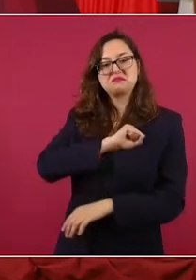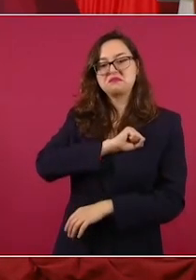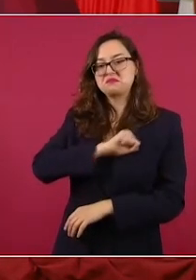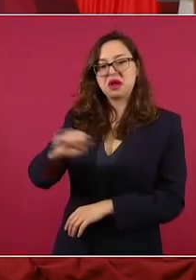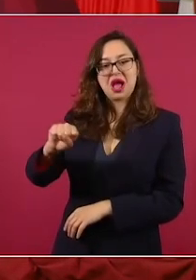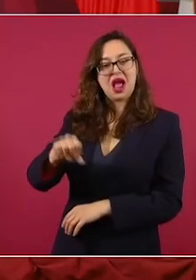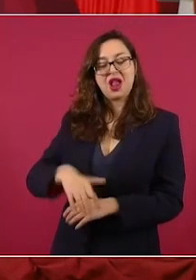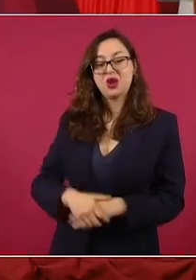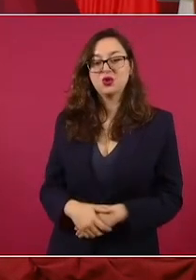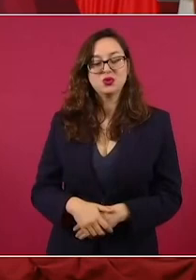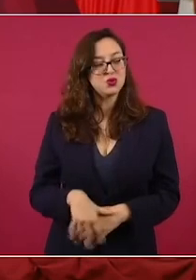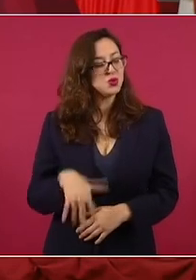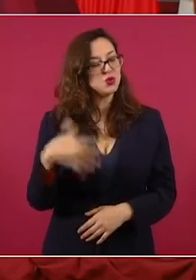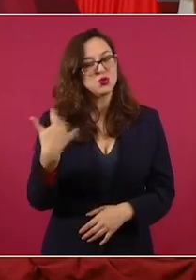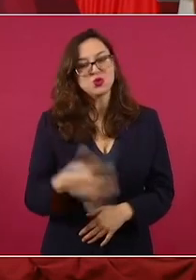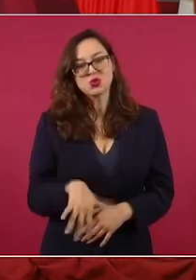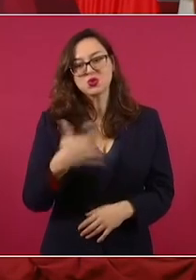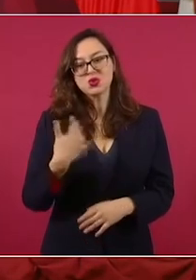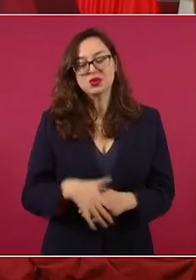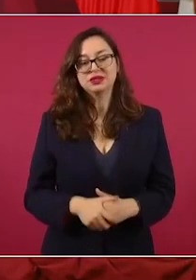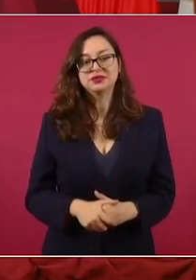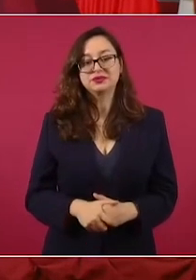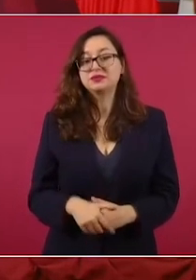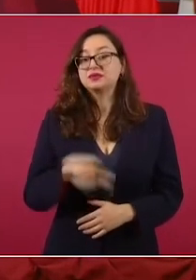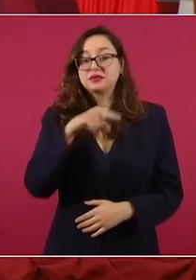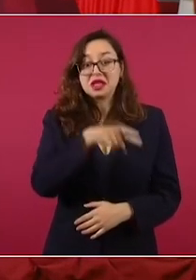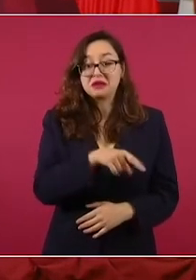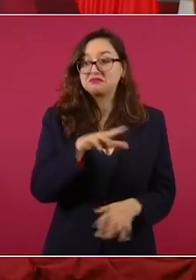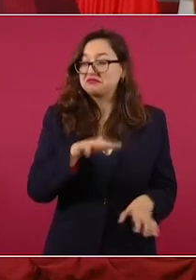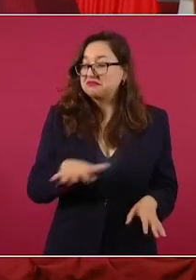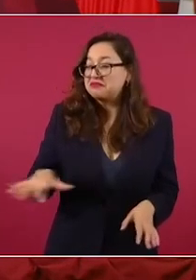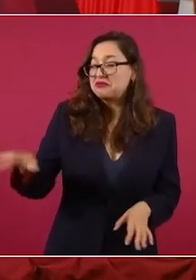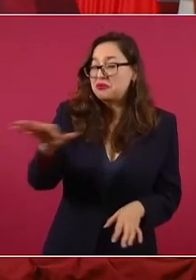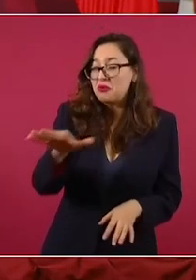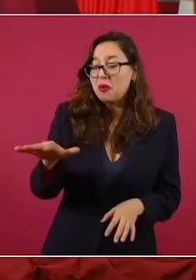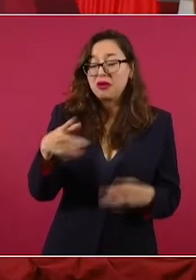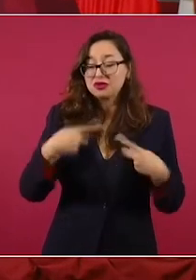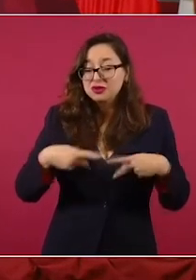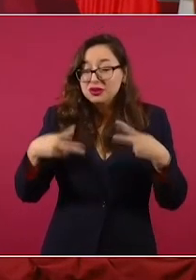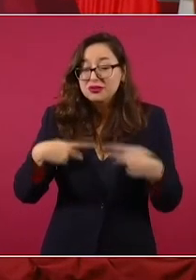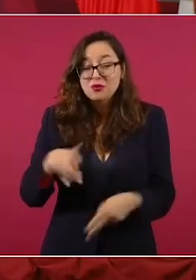No, antes, que él no cree en el pueblo bueno.